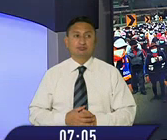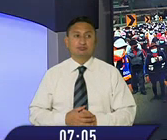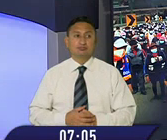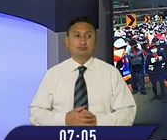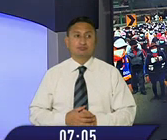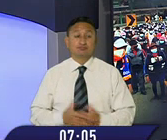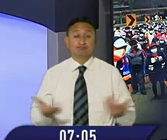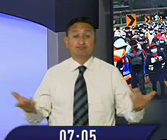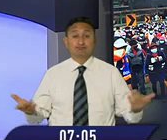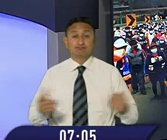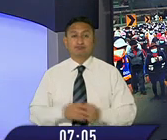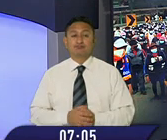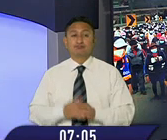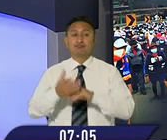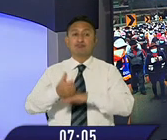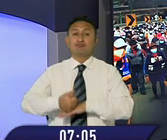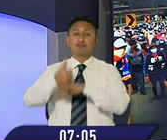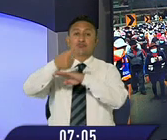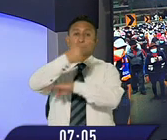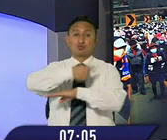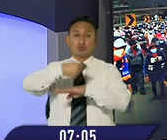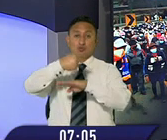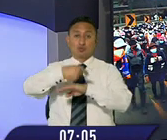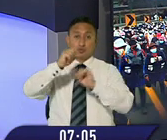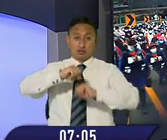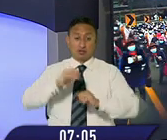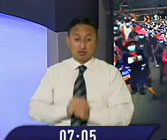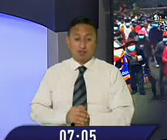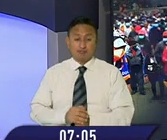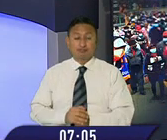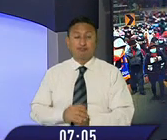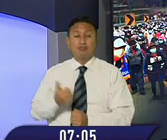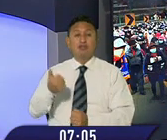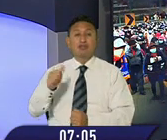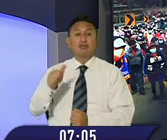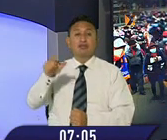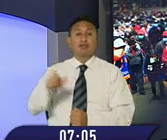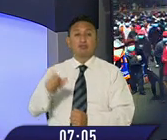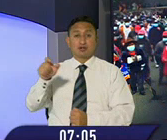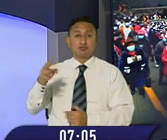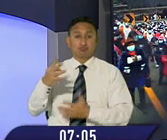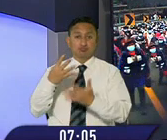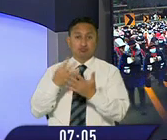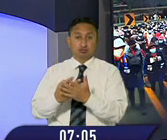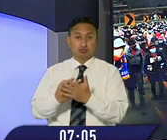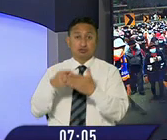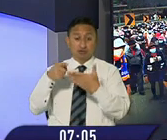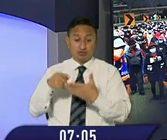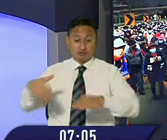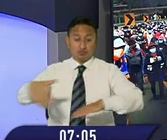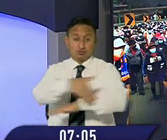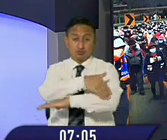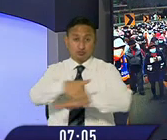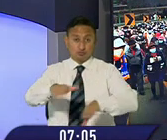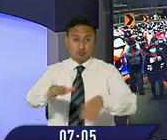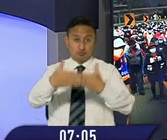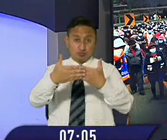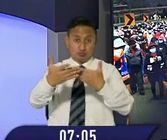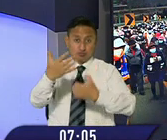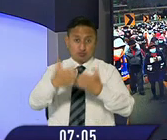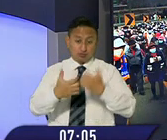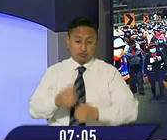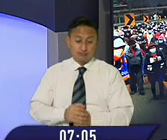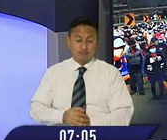Y bueno, según la gobernación del Guayas, se registraron 10 detenidos tras los disturbios ocurridos en las carreteras durante el paro.